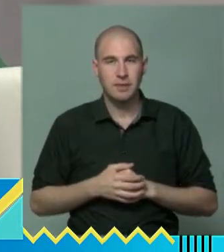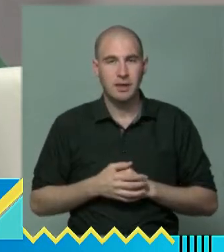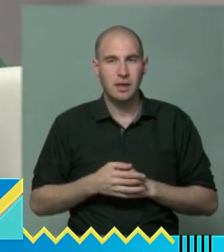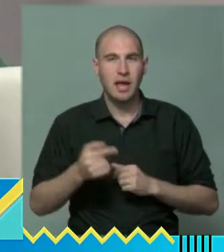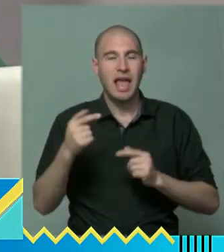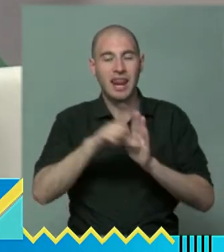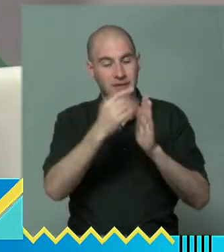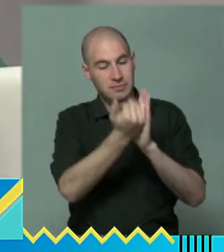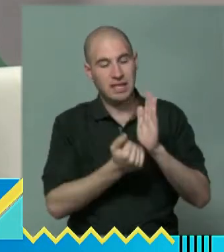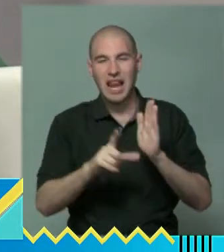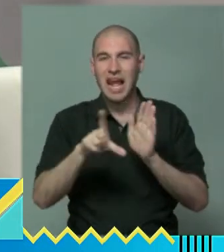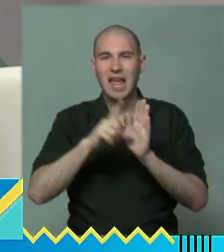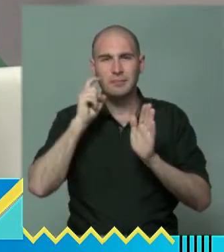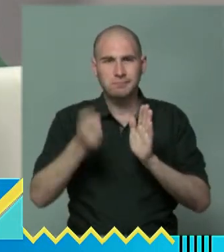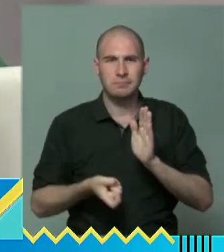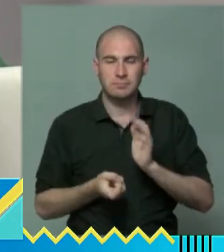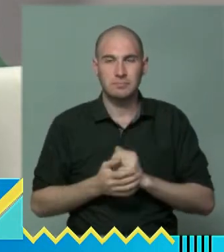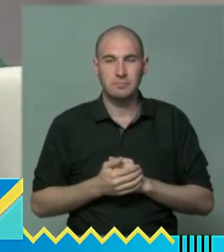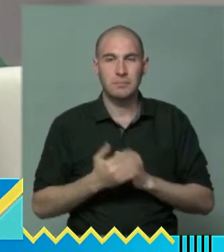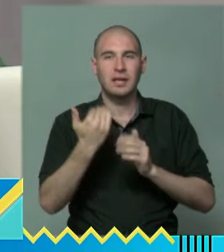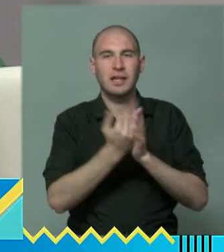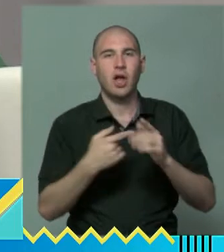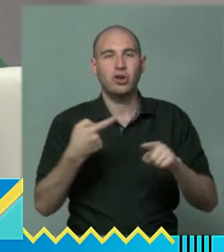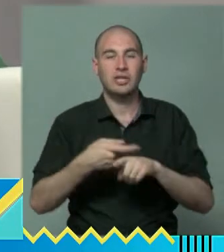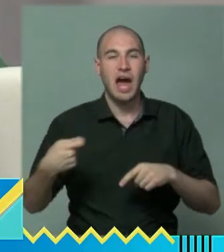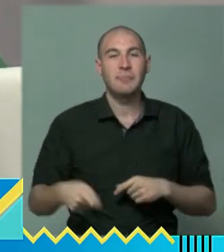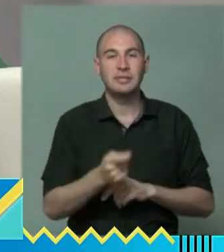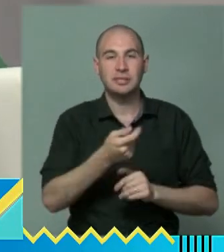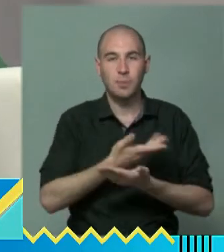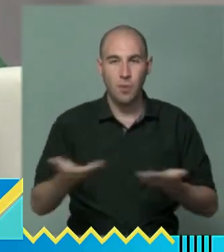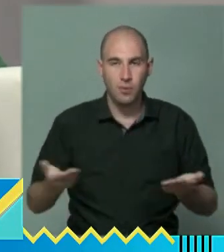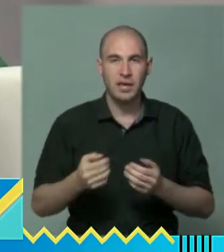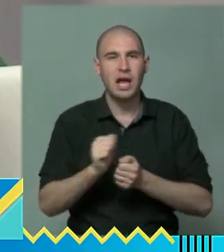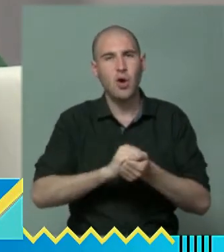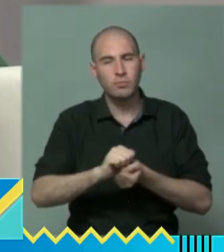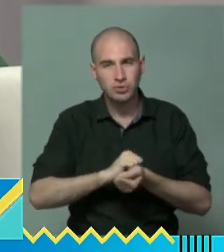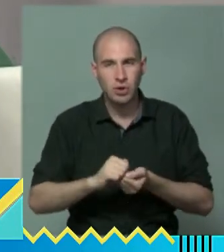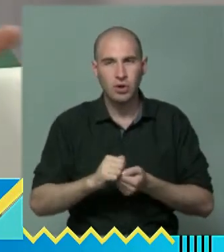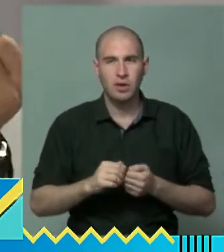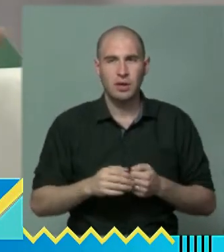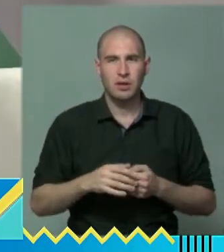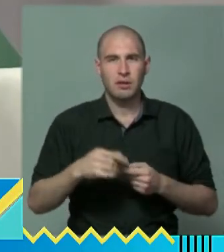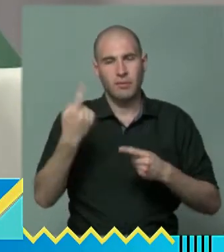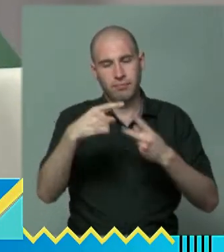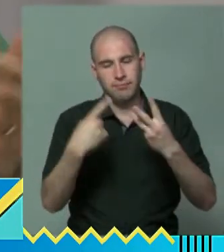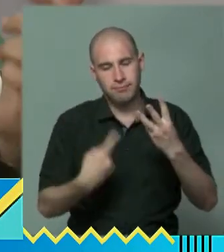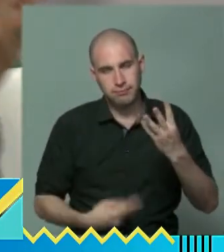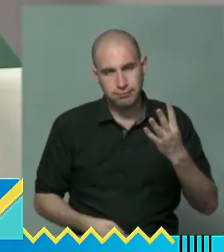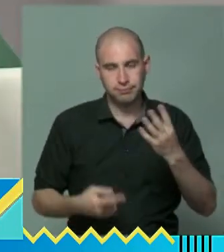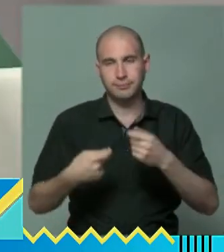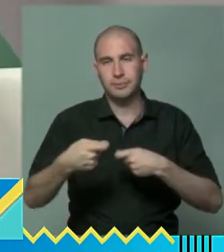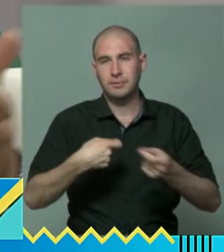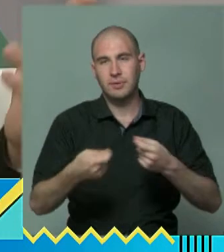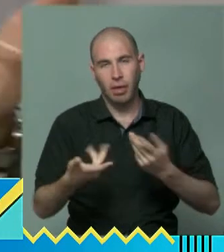enumera la ley, que son todos delitos contra la administración pública, de corrupción, exacciones, cohechos,